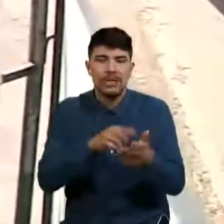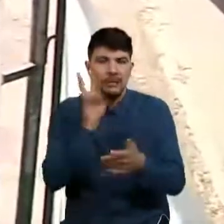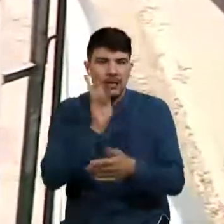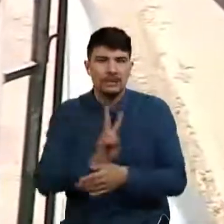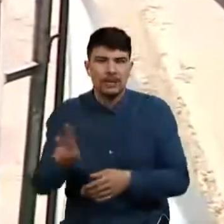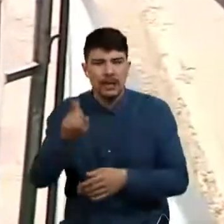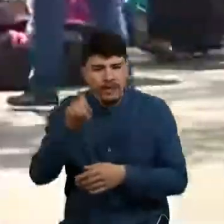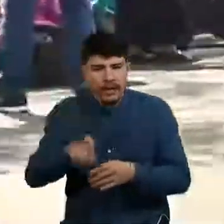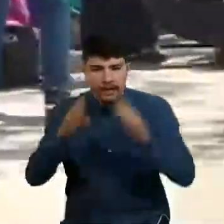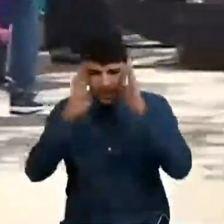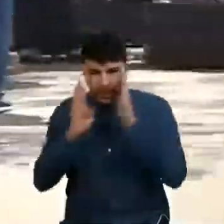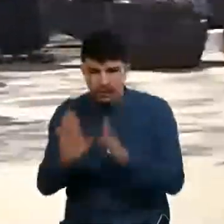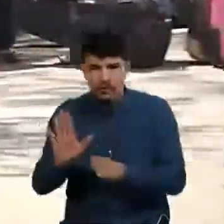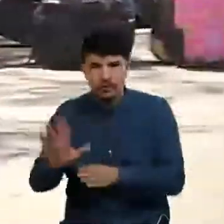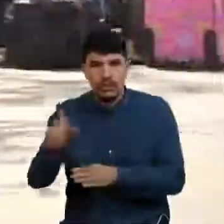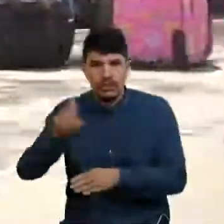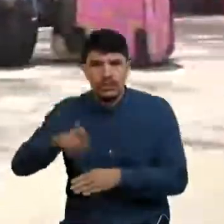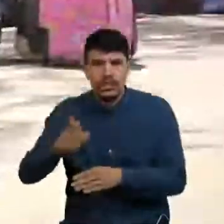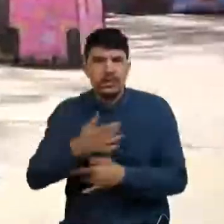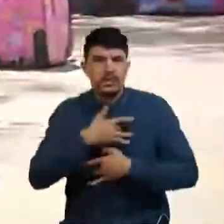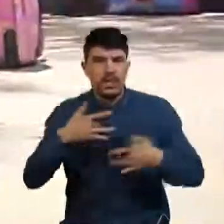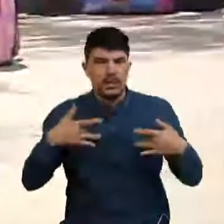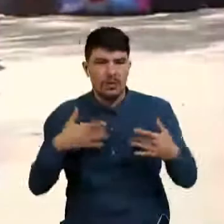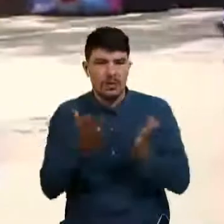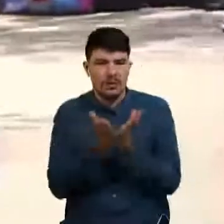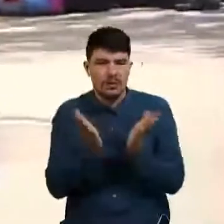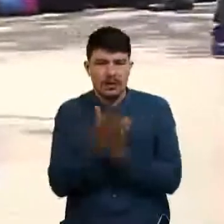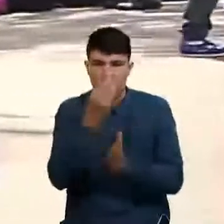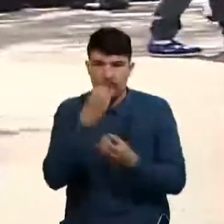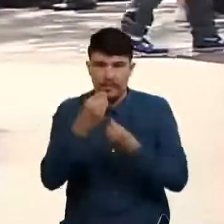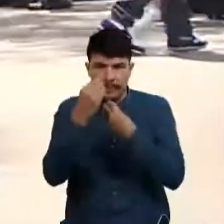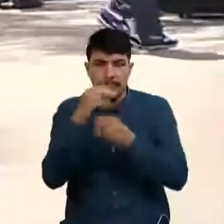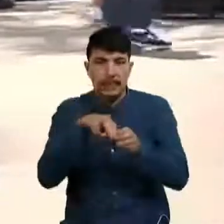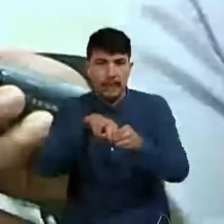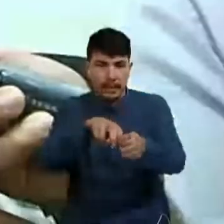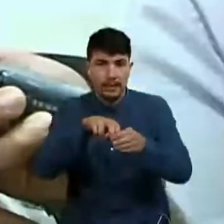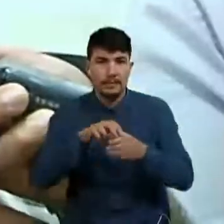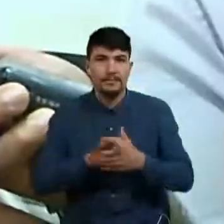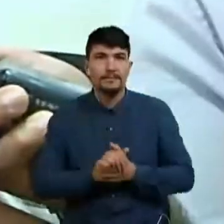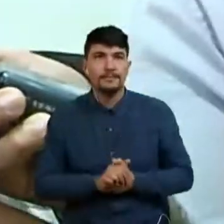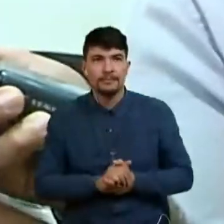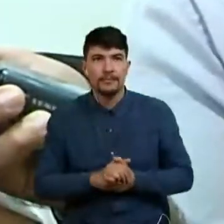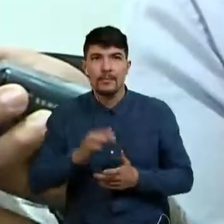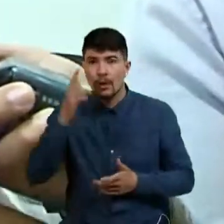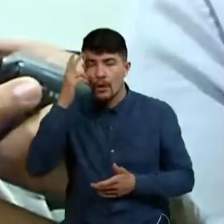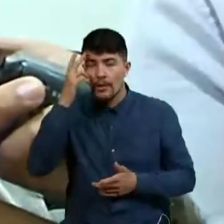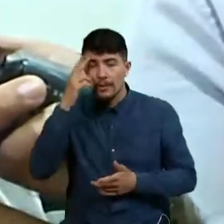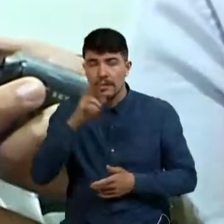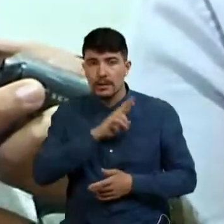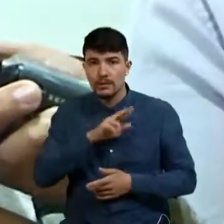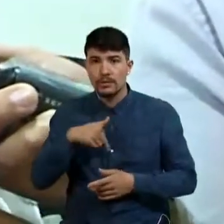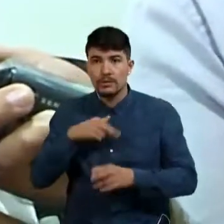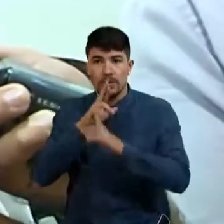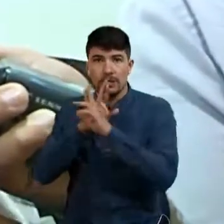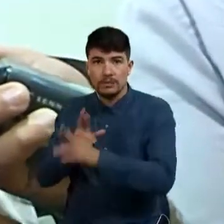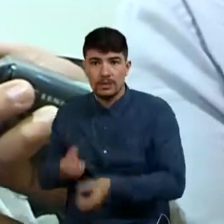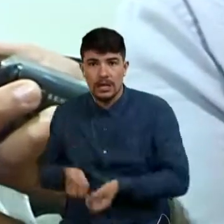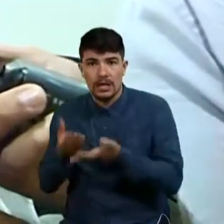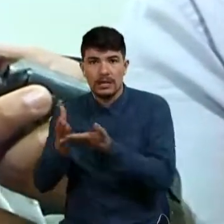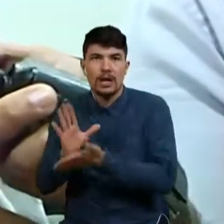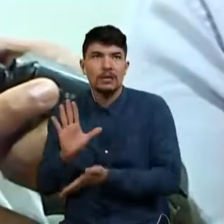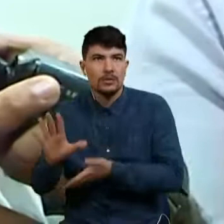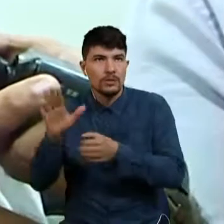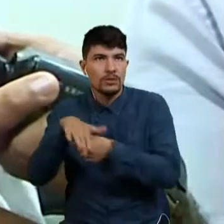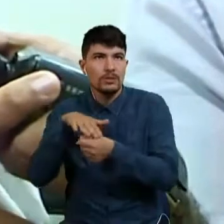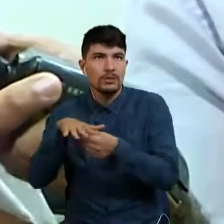la atención necesaria en materia de salud educación alimentación y transporte pues obviamente la respuesta que no tenemos es en la medida en que haya